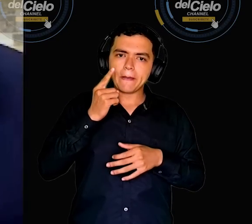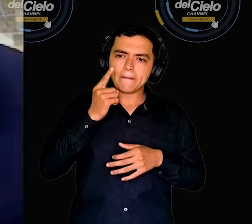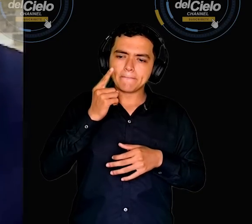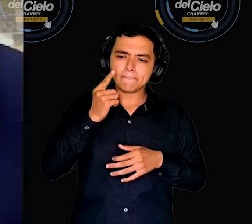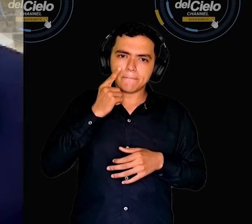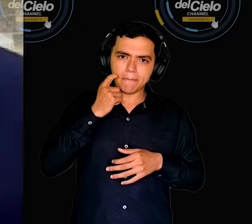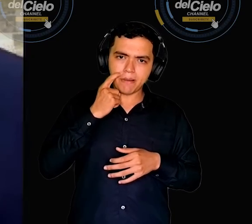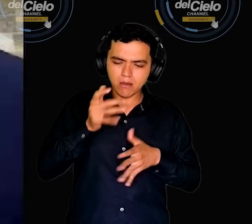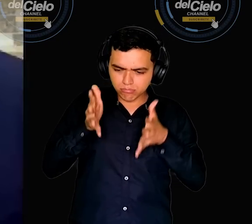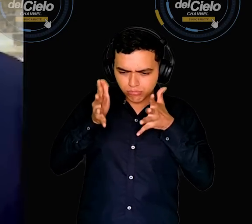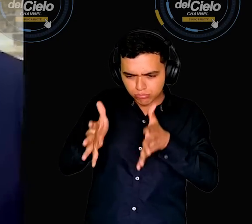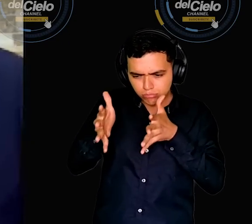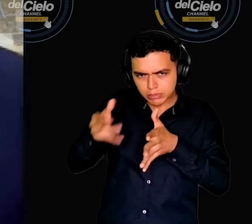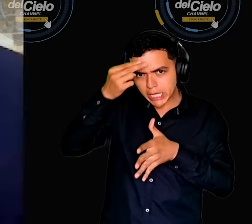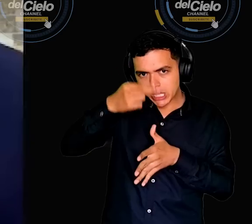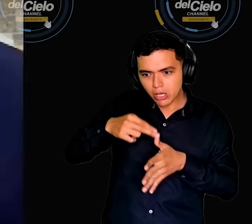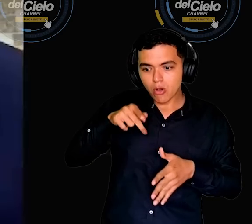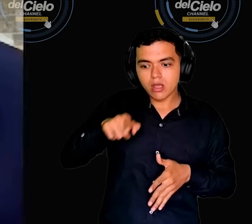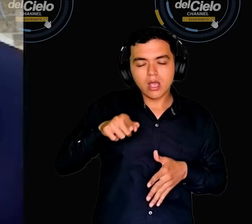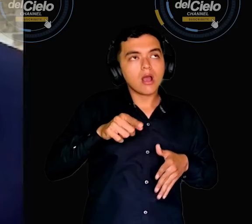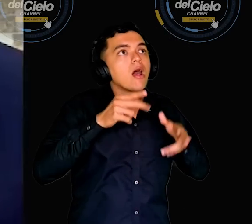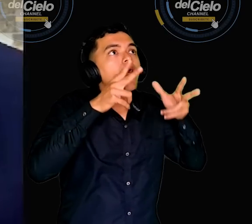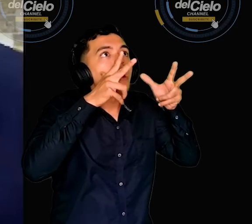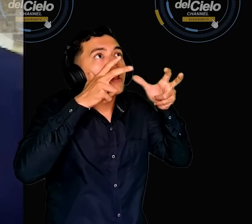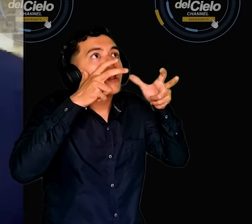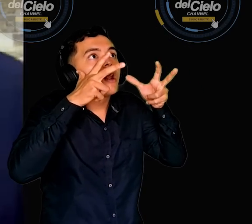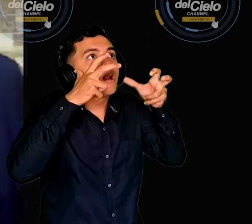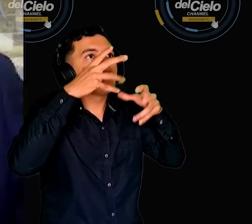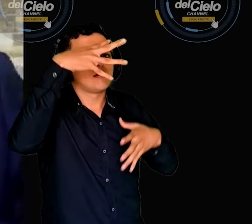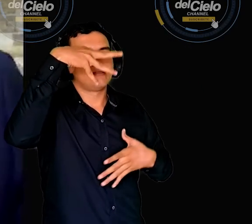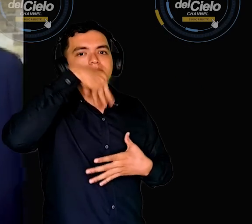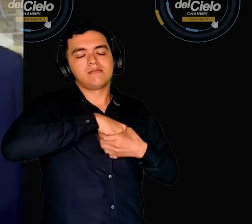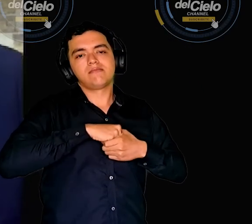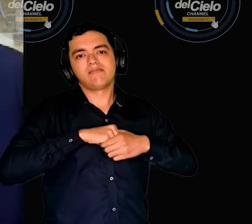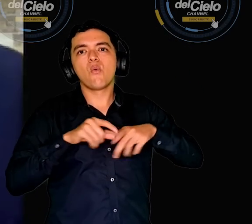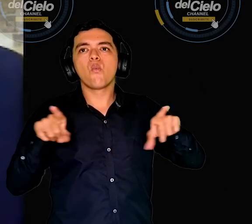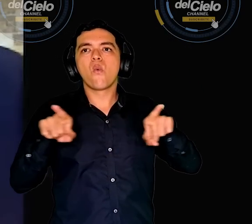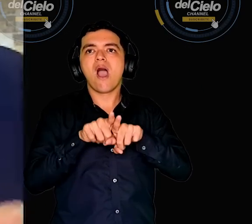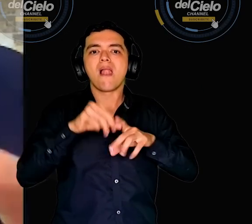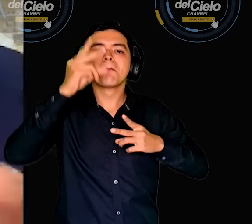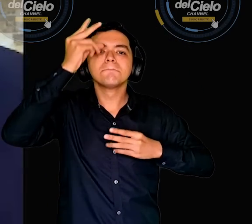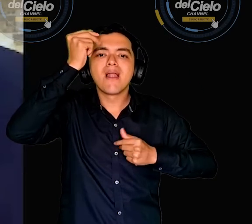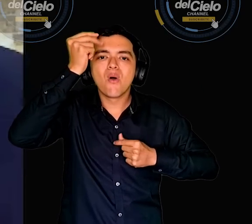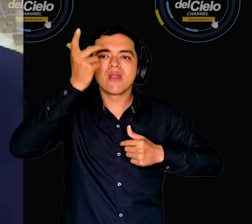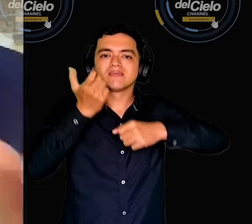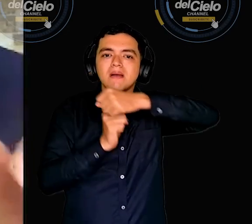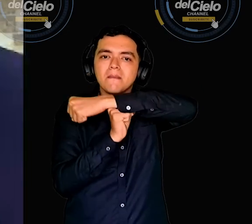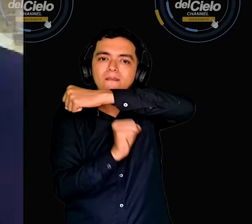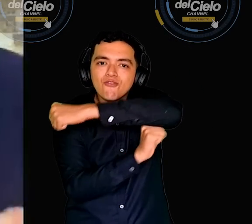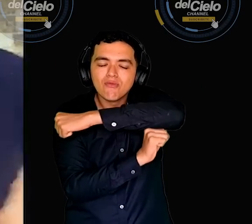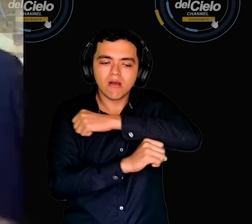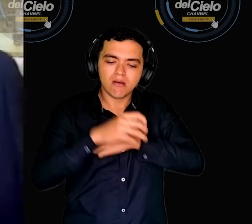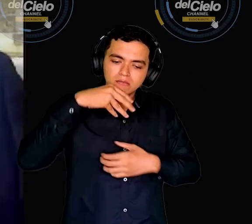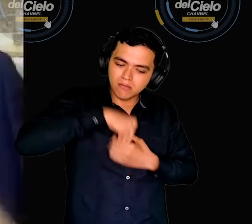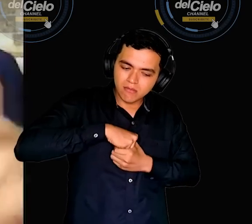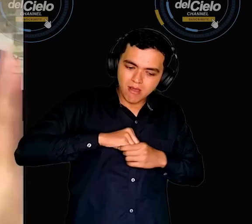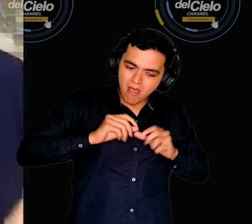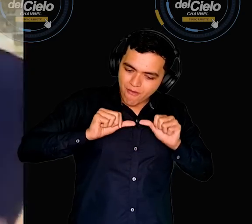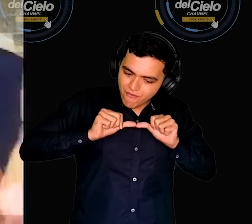esa identificación con los principios de su padre. A mí me llama mucho la atención que un hijo de un